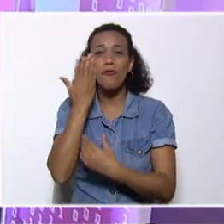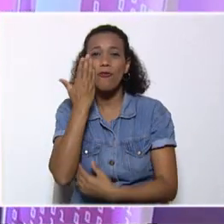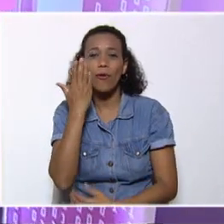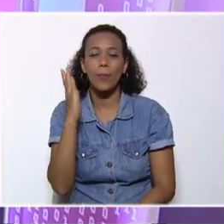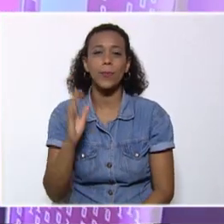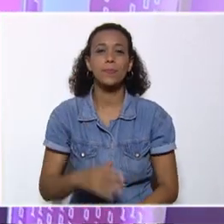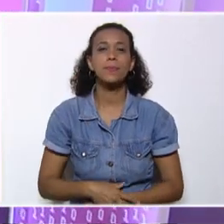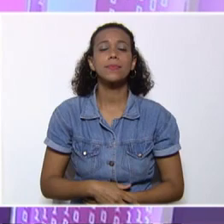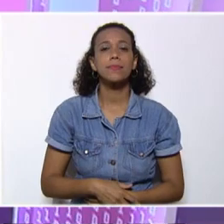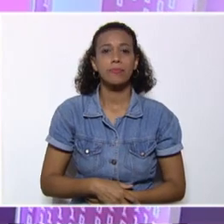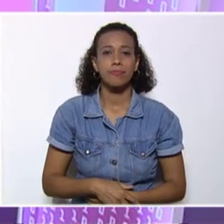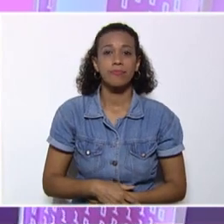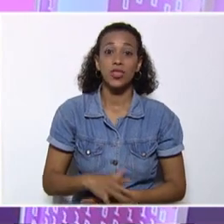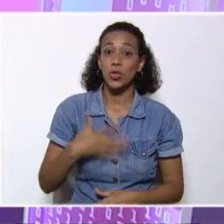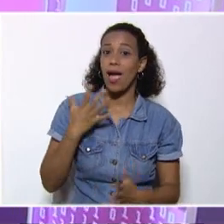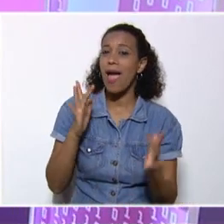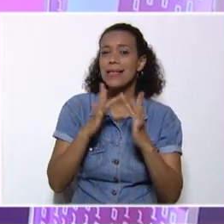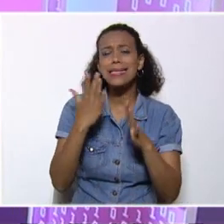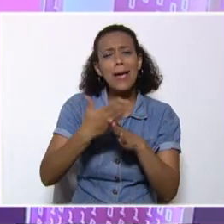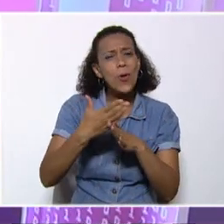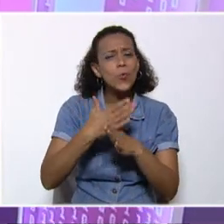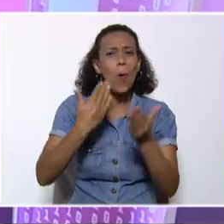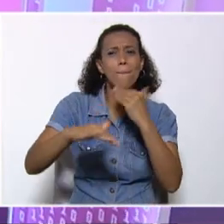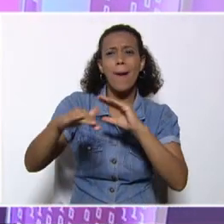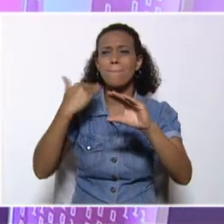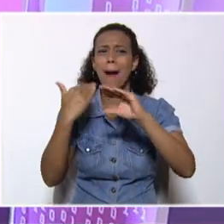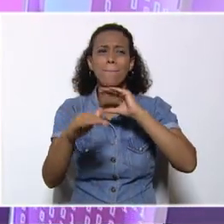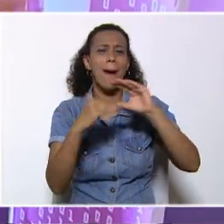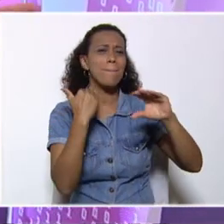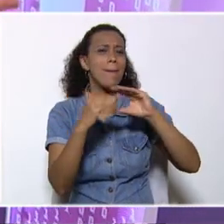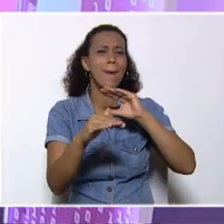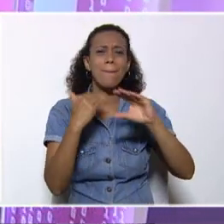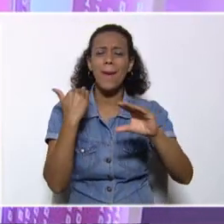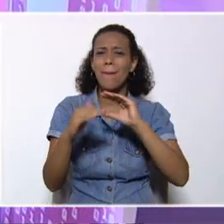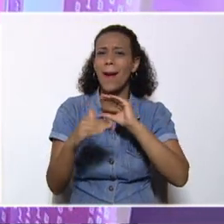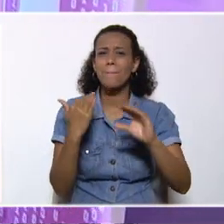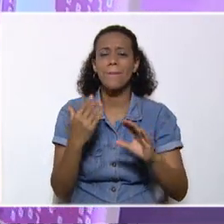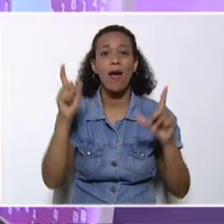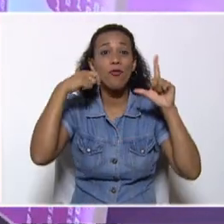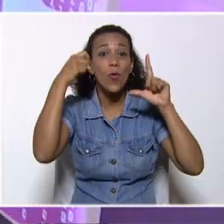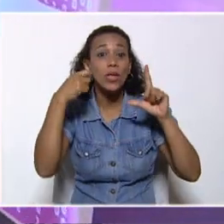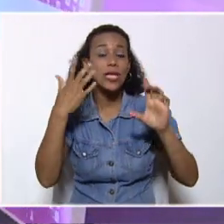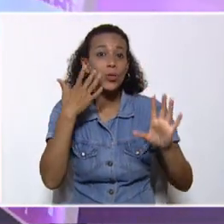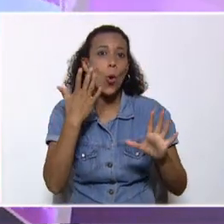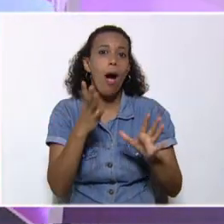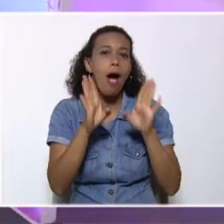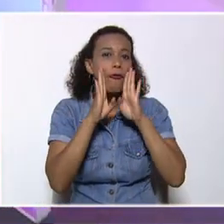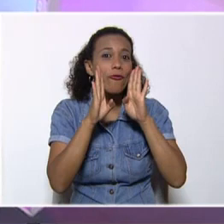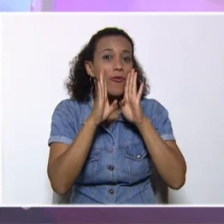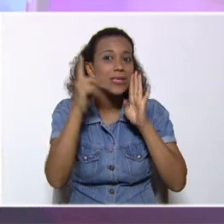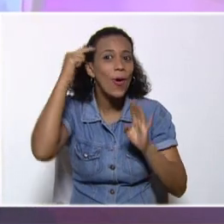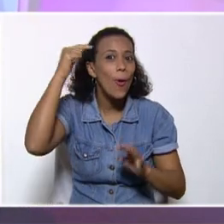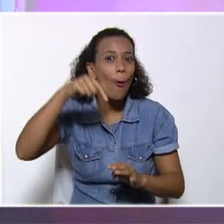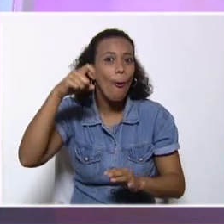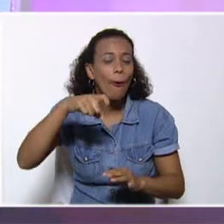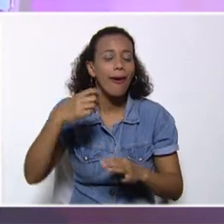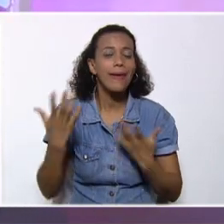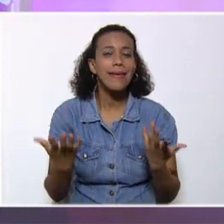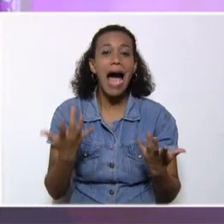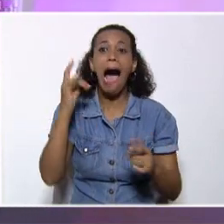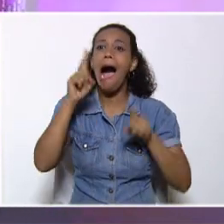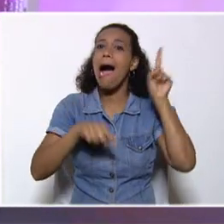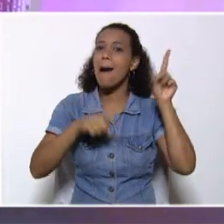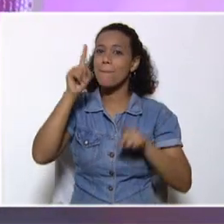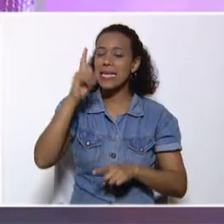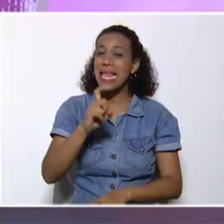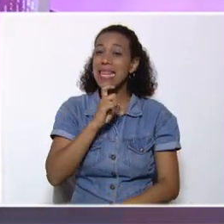y Facebook. Yo siempre estaré compartiéndoles allí fotografías y videos, aunque tengo que confesarles en esta oportunidad que a